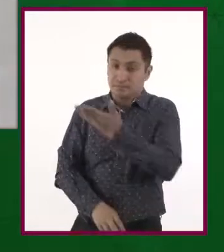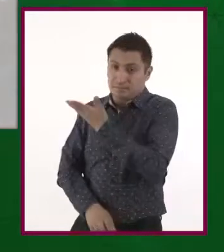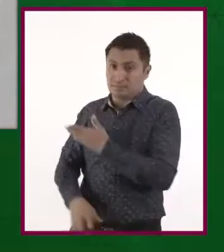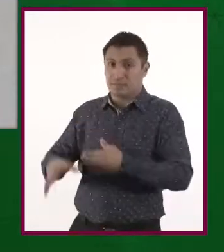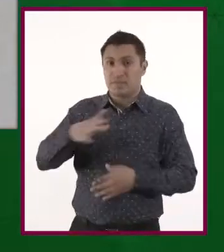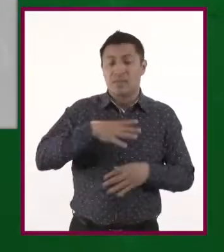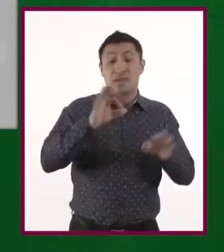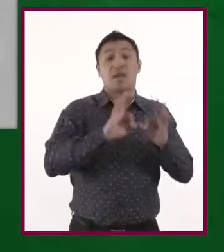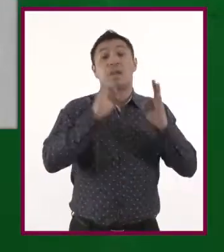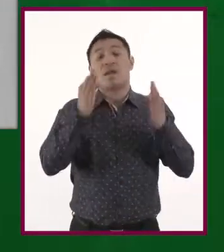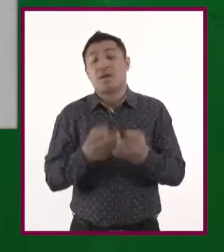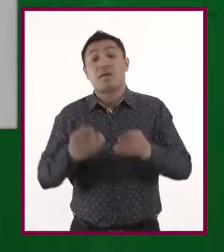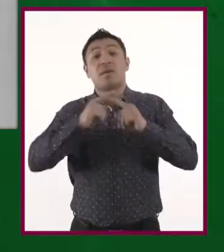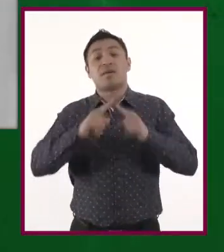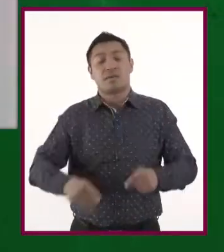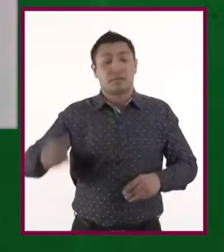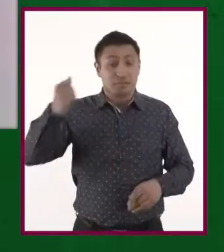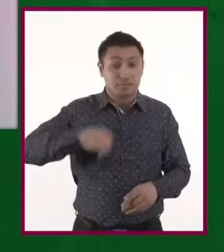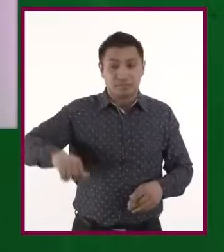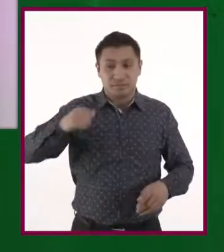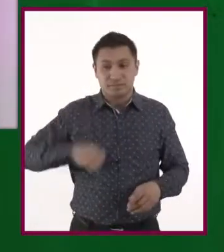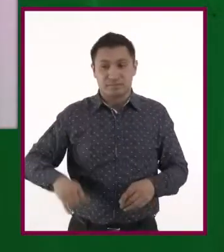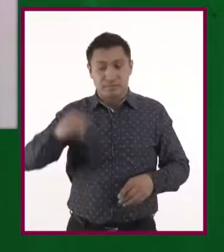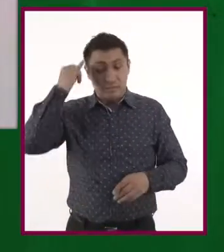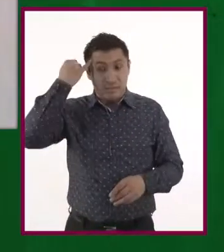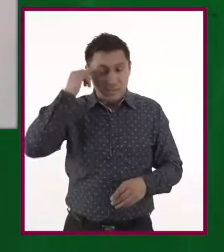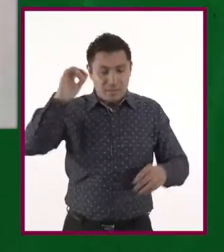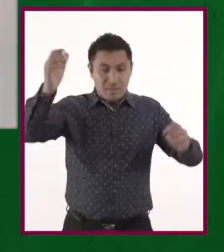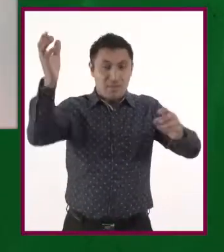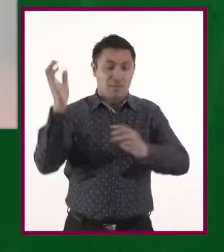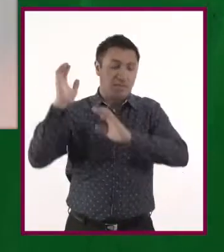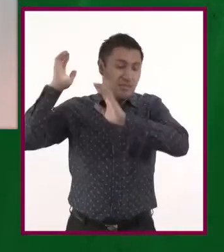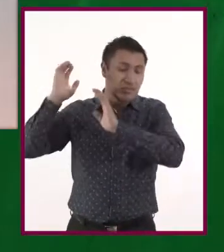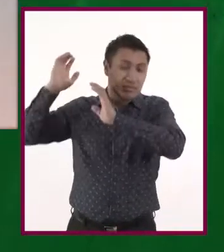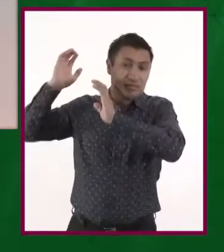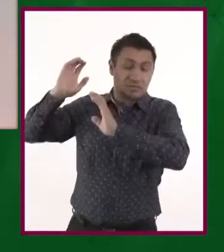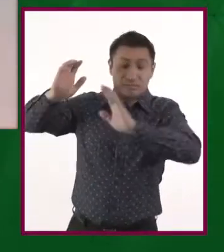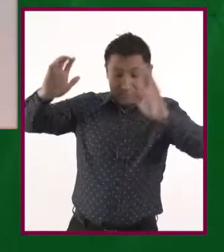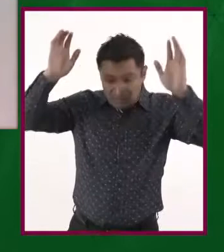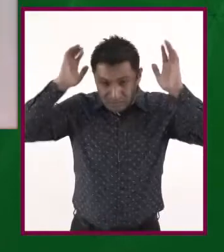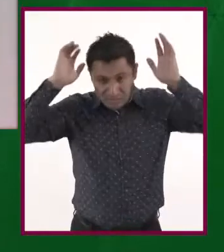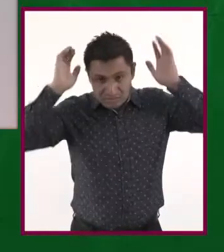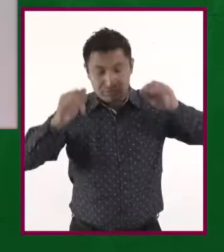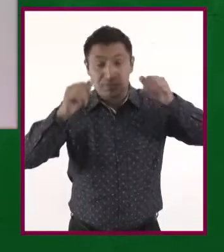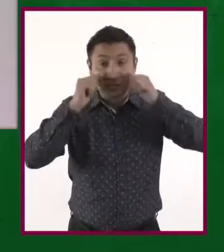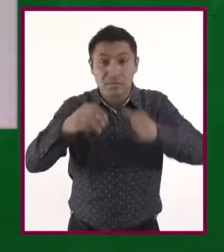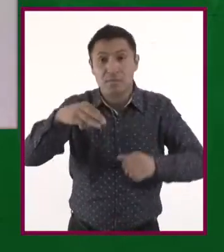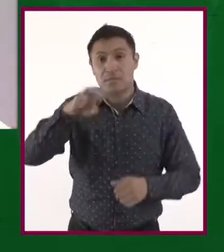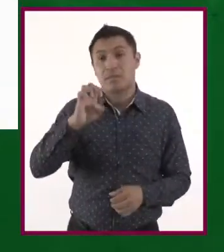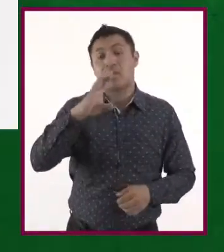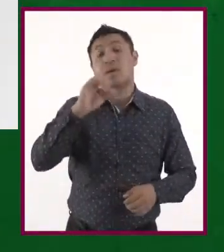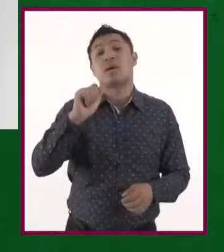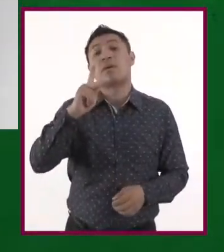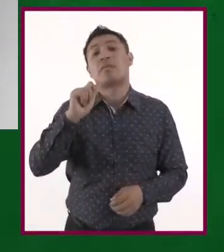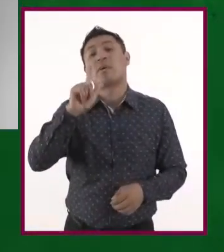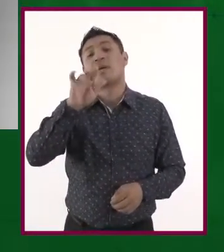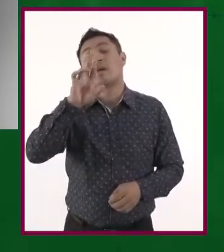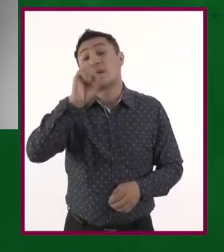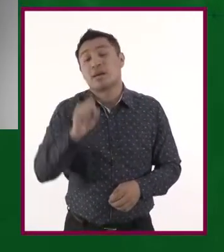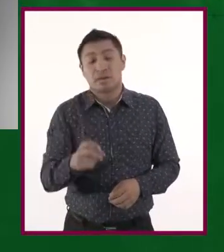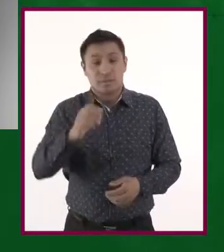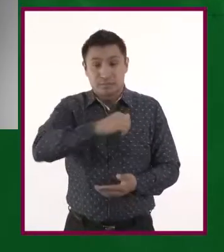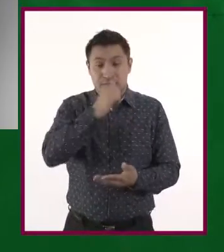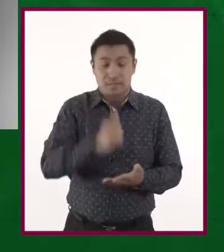una forma contemporánea de la antigua práctica indígena del cargar. Pon atención en los llamados mecapaleros urbanos,